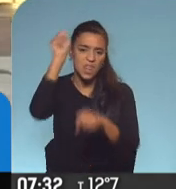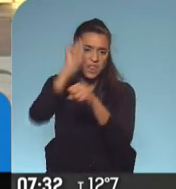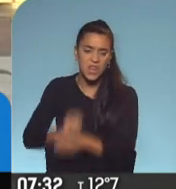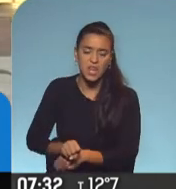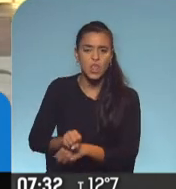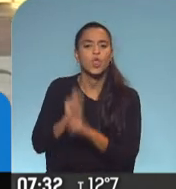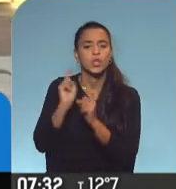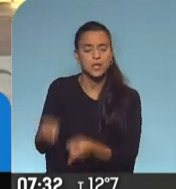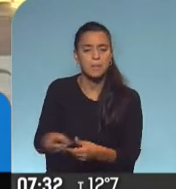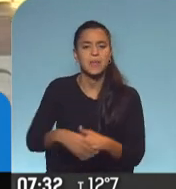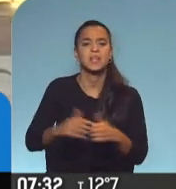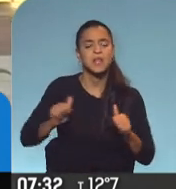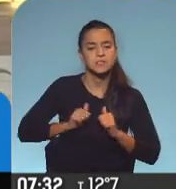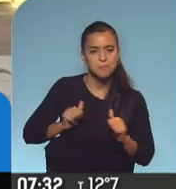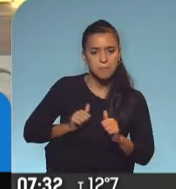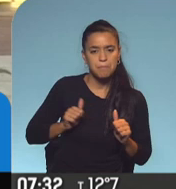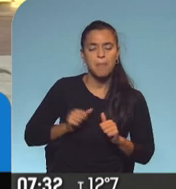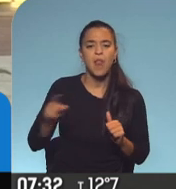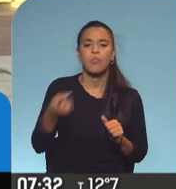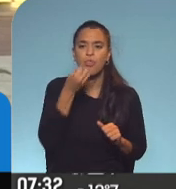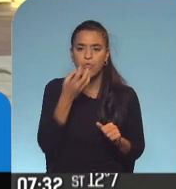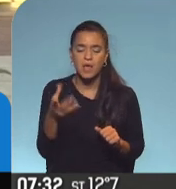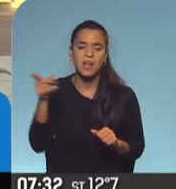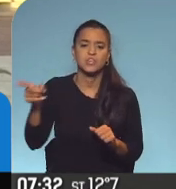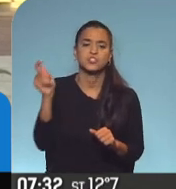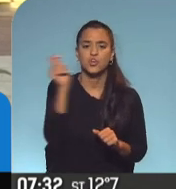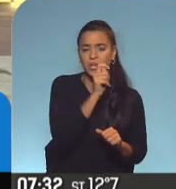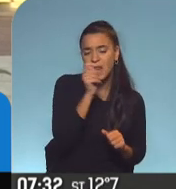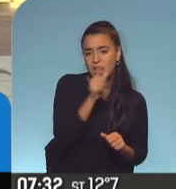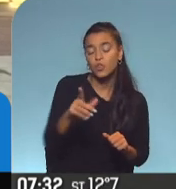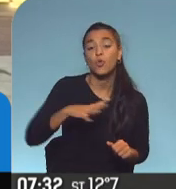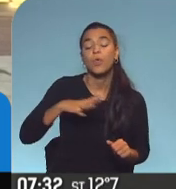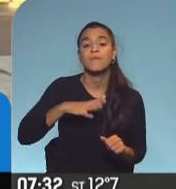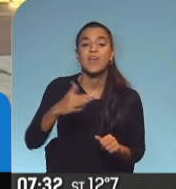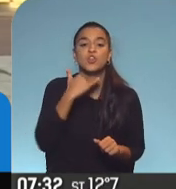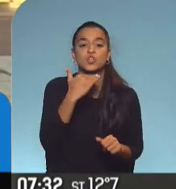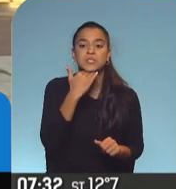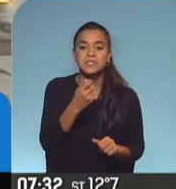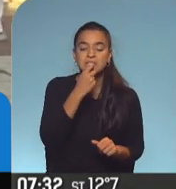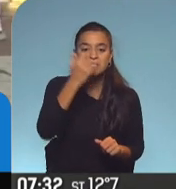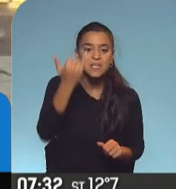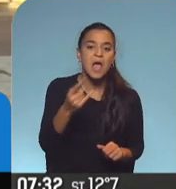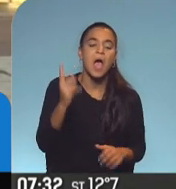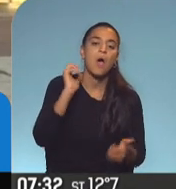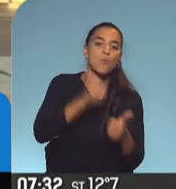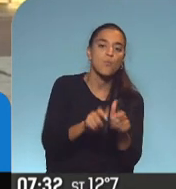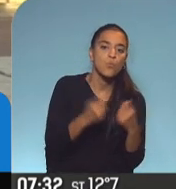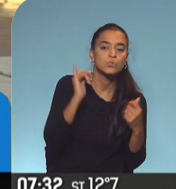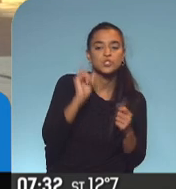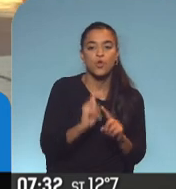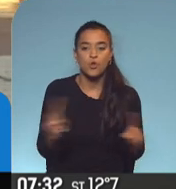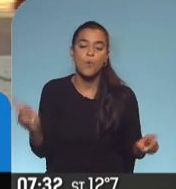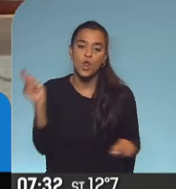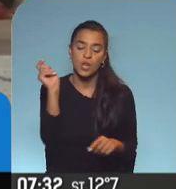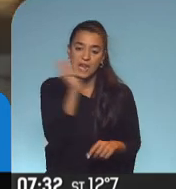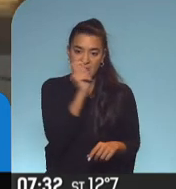detenido también a la espera de las declaraciones de esta niña. Todavía no se sabe si podría haber un presunto abuso. Bueno, eso la nena lo va